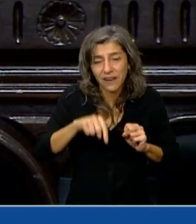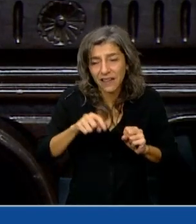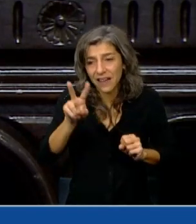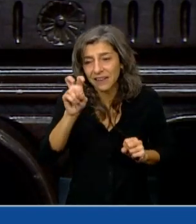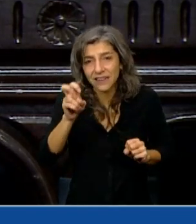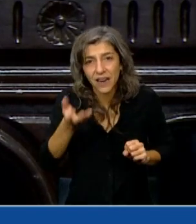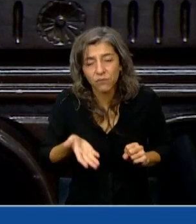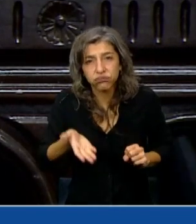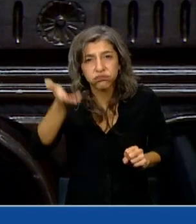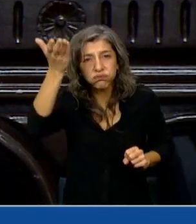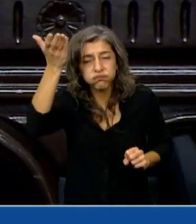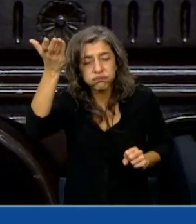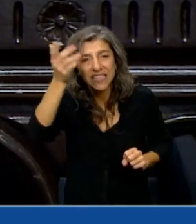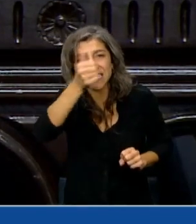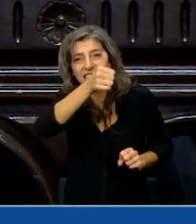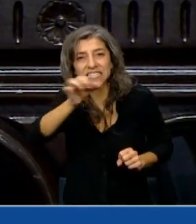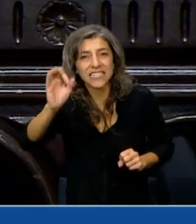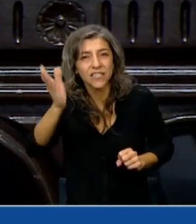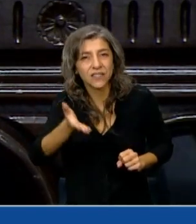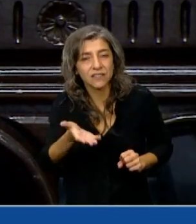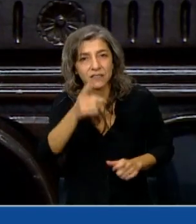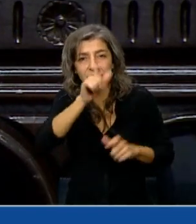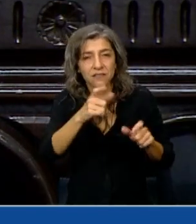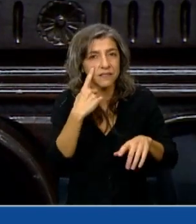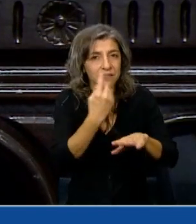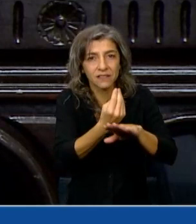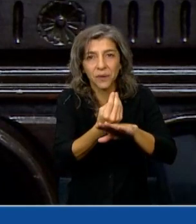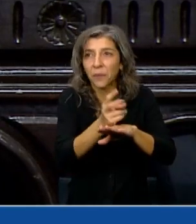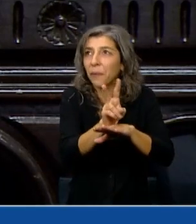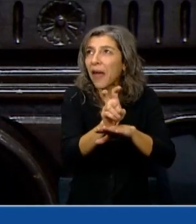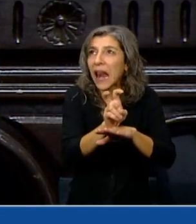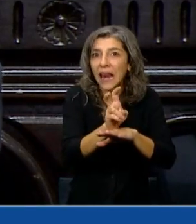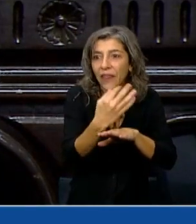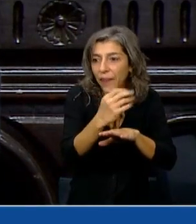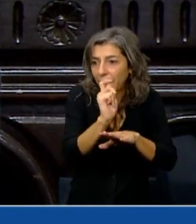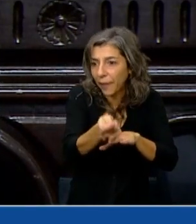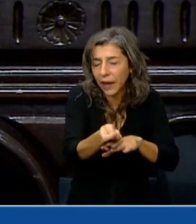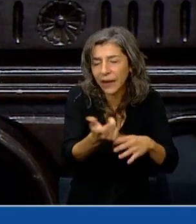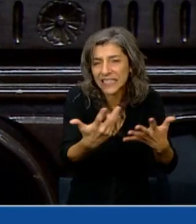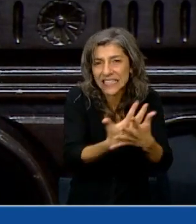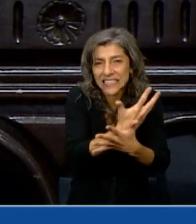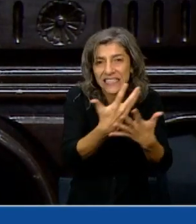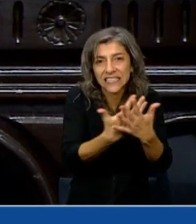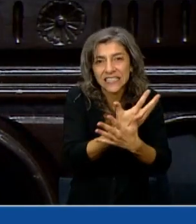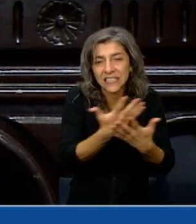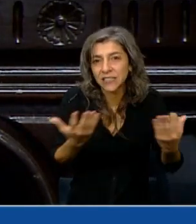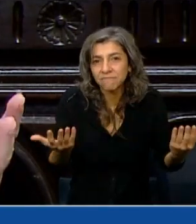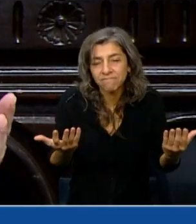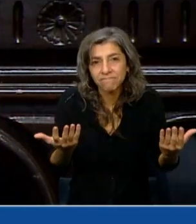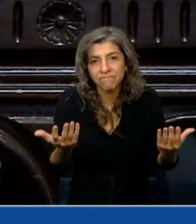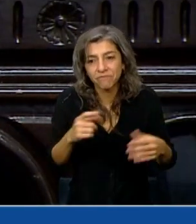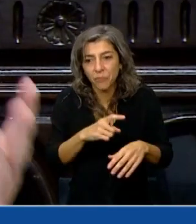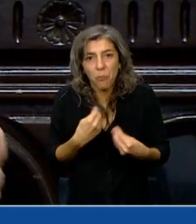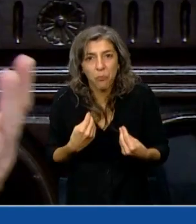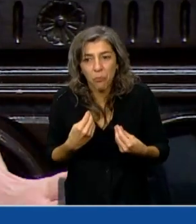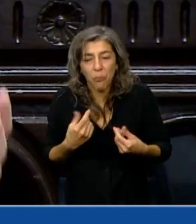600%. Los inquilinos están absolutamente sufrientes porque se retiró la